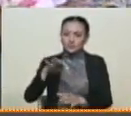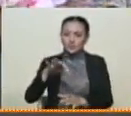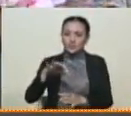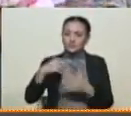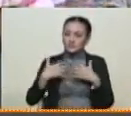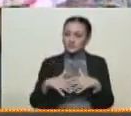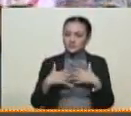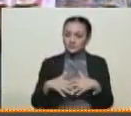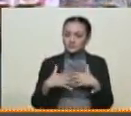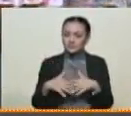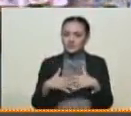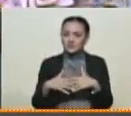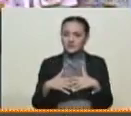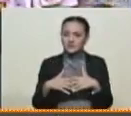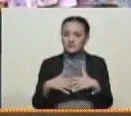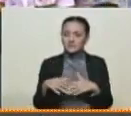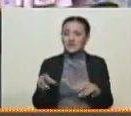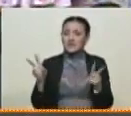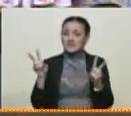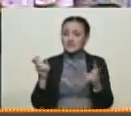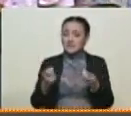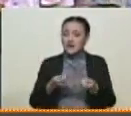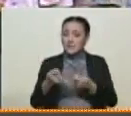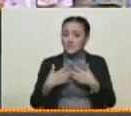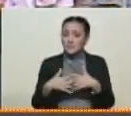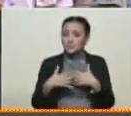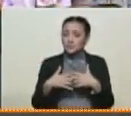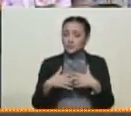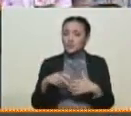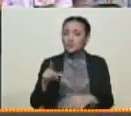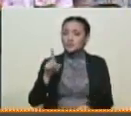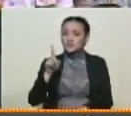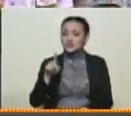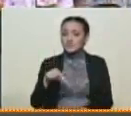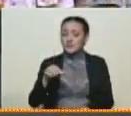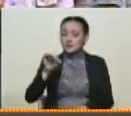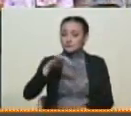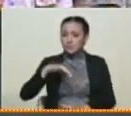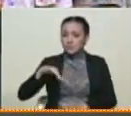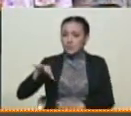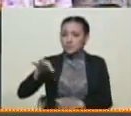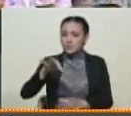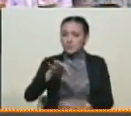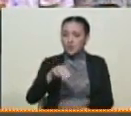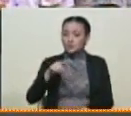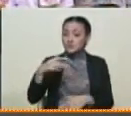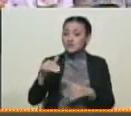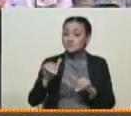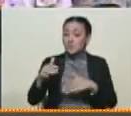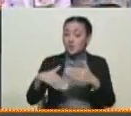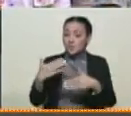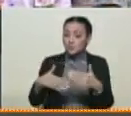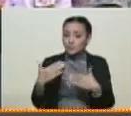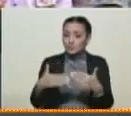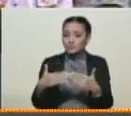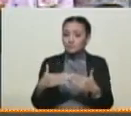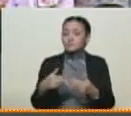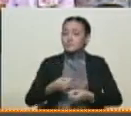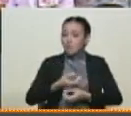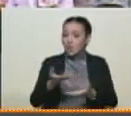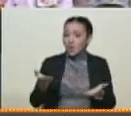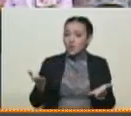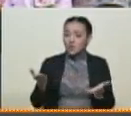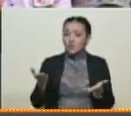industrial, pero cuando hablo de los sectores productivos, voy a hablar también de los cultores, porque ustedes producen bienes y